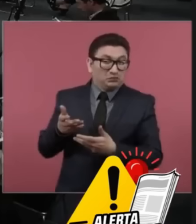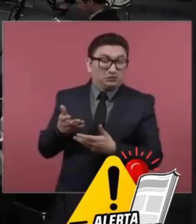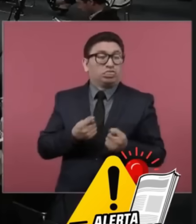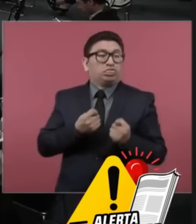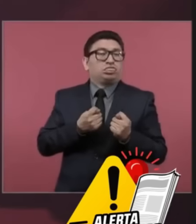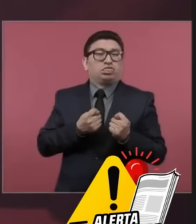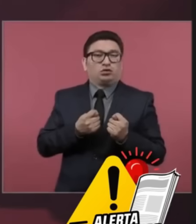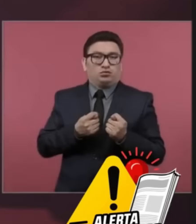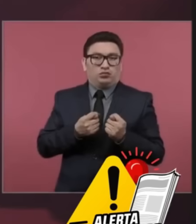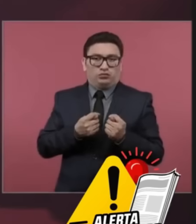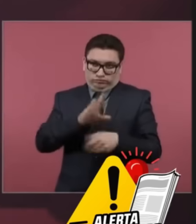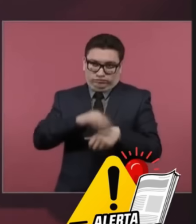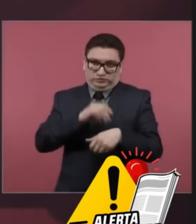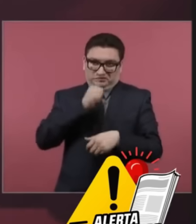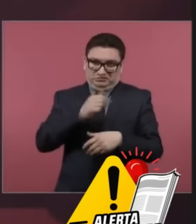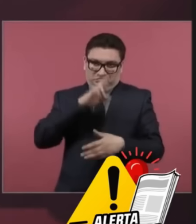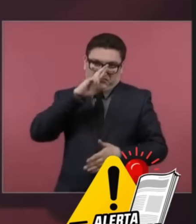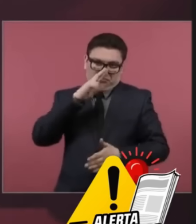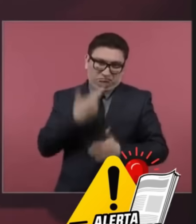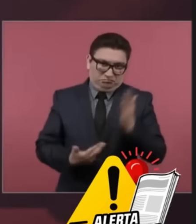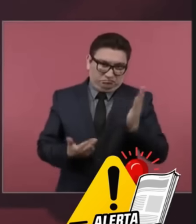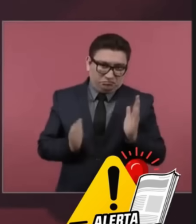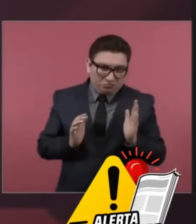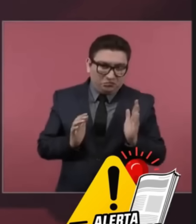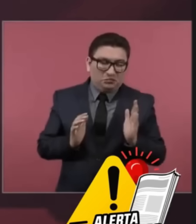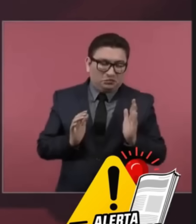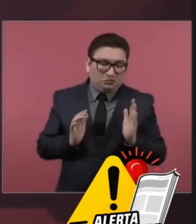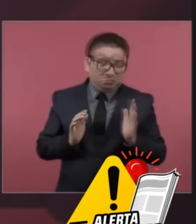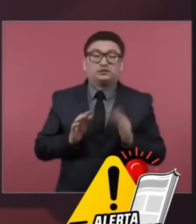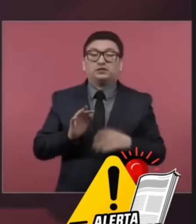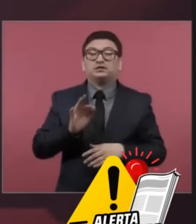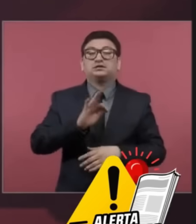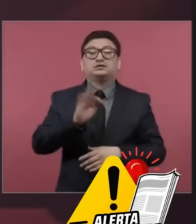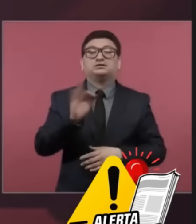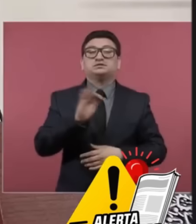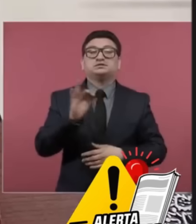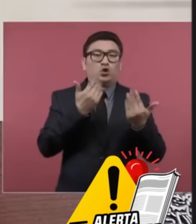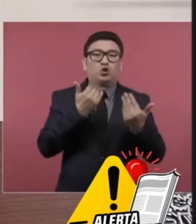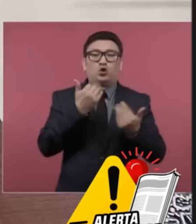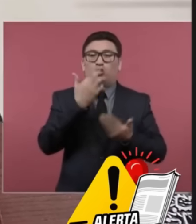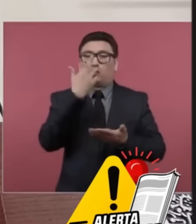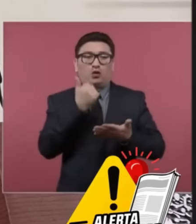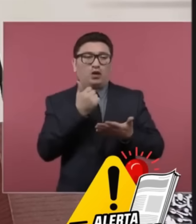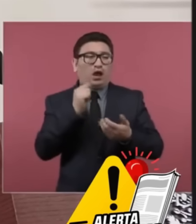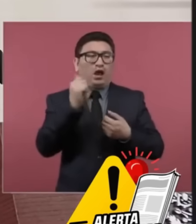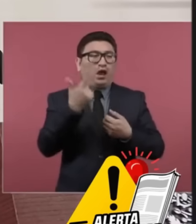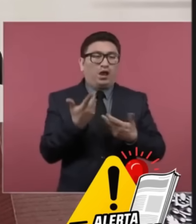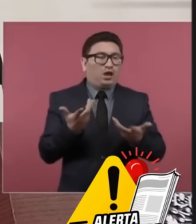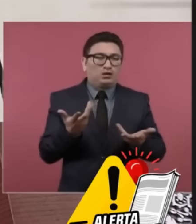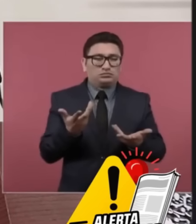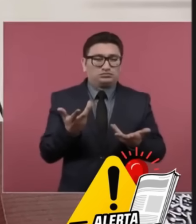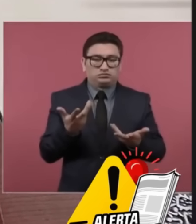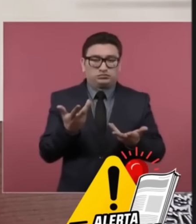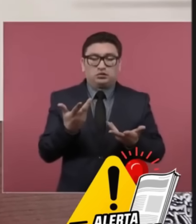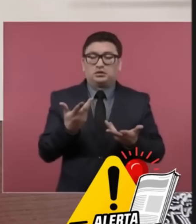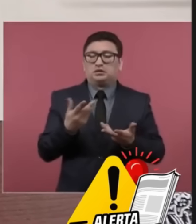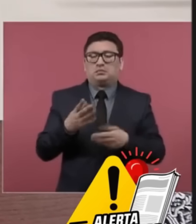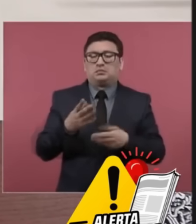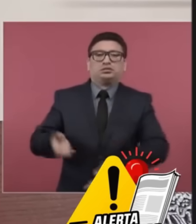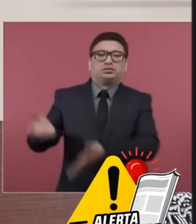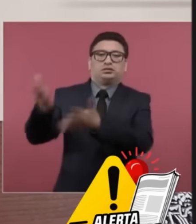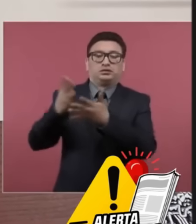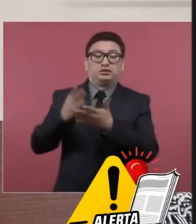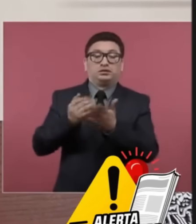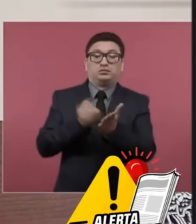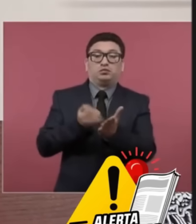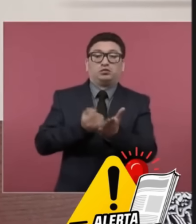indebidamente, es decir, si no hay ninguna razón y se condona